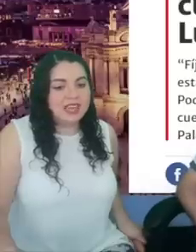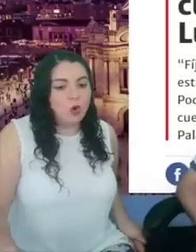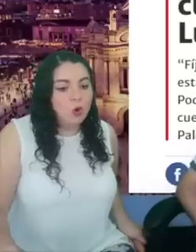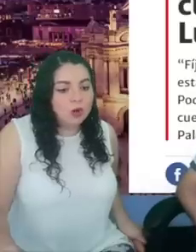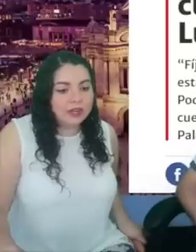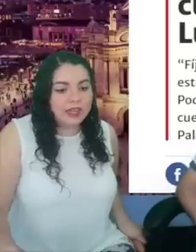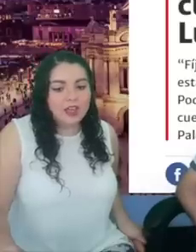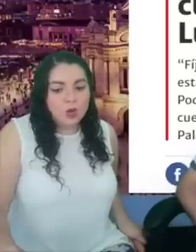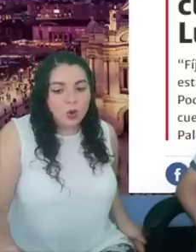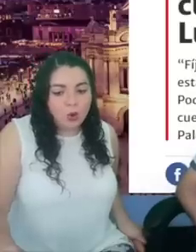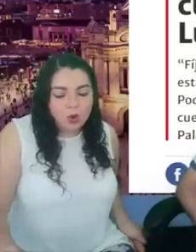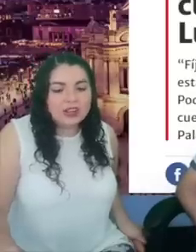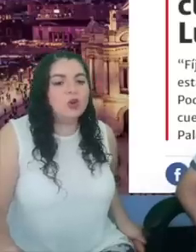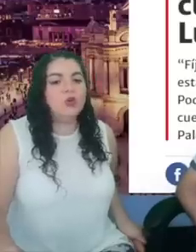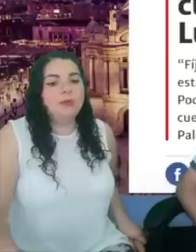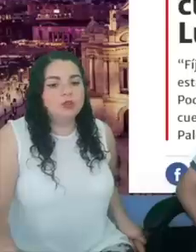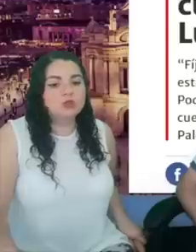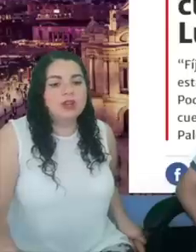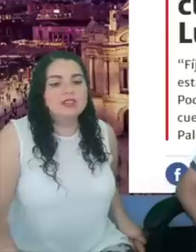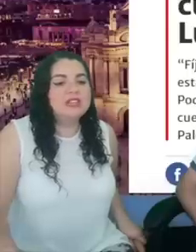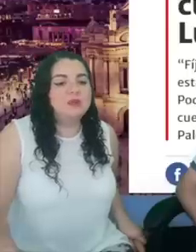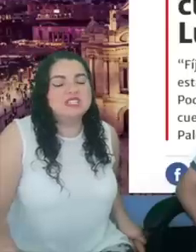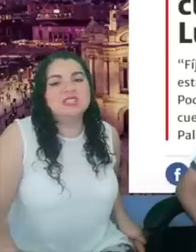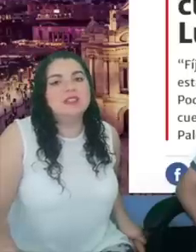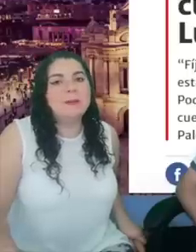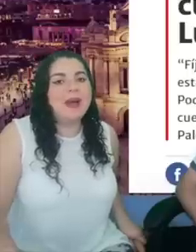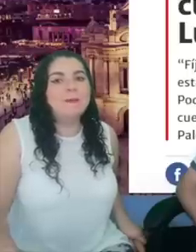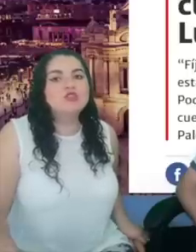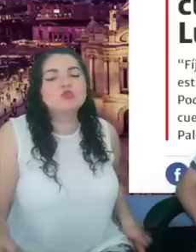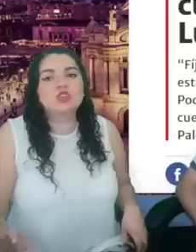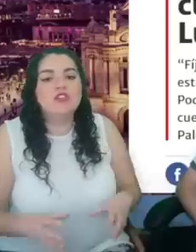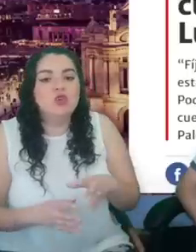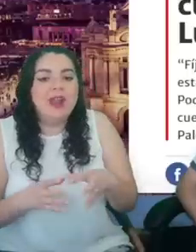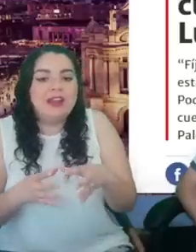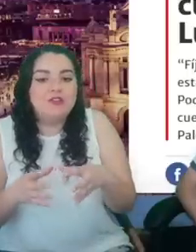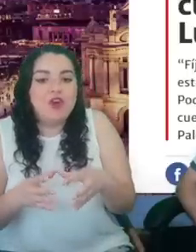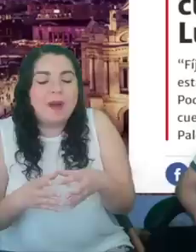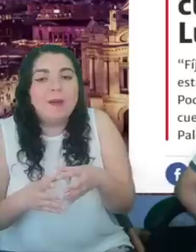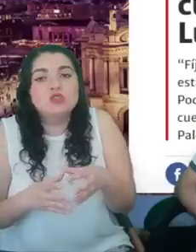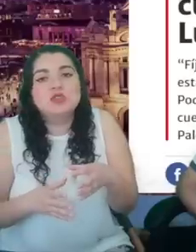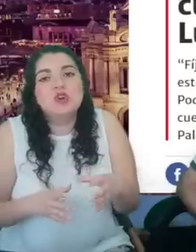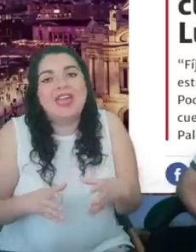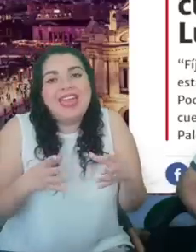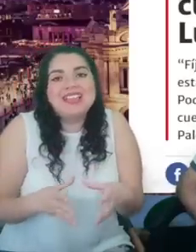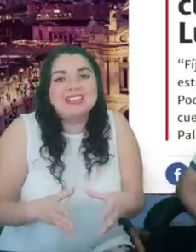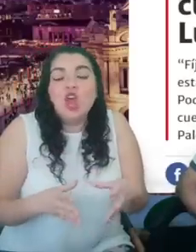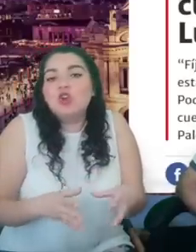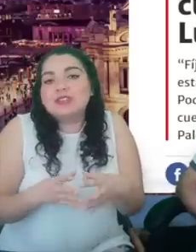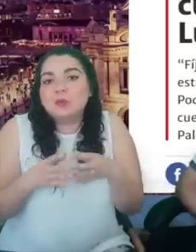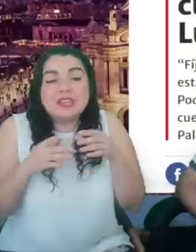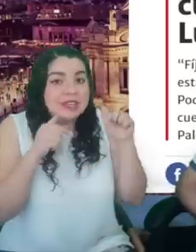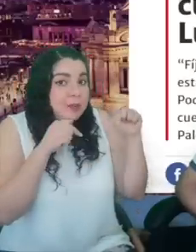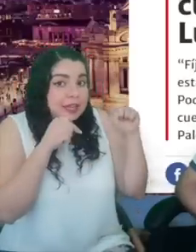es que urge urge con un mayúscula y dice el presidente vamos buscando una reforma vamos viendo qué es